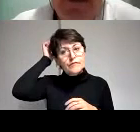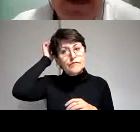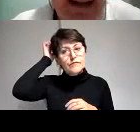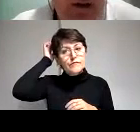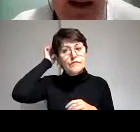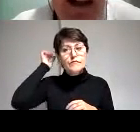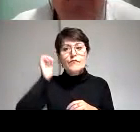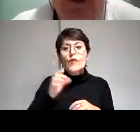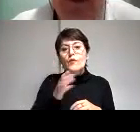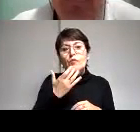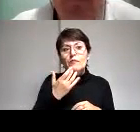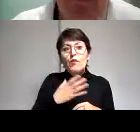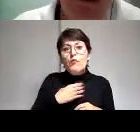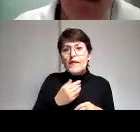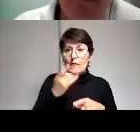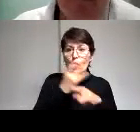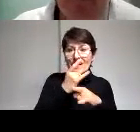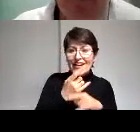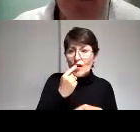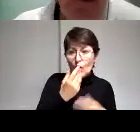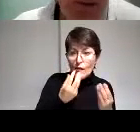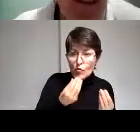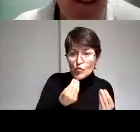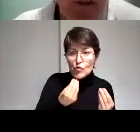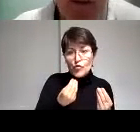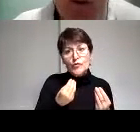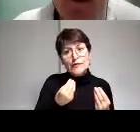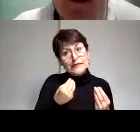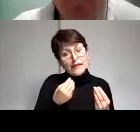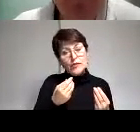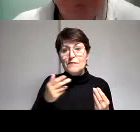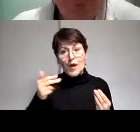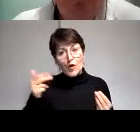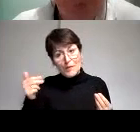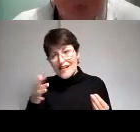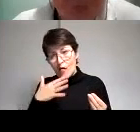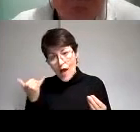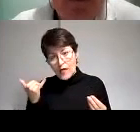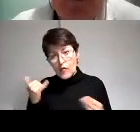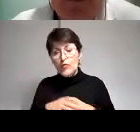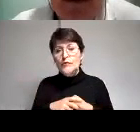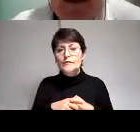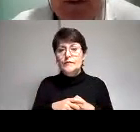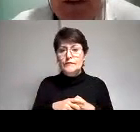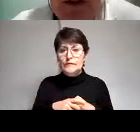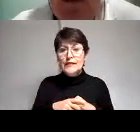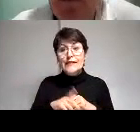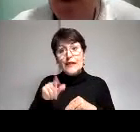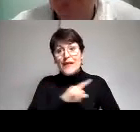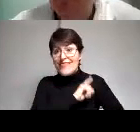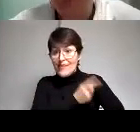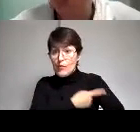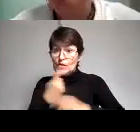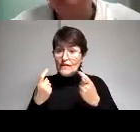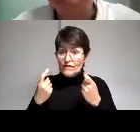de carne roja, por ejemplo, en lugar del pescado azul. Interesaría sobre todo el pescado azul. Una ausencia de ejercicio físico,